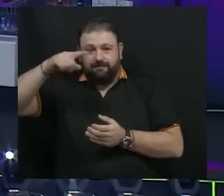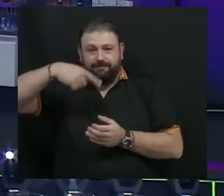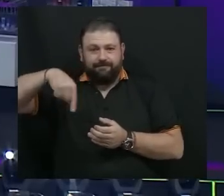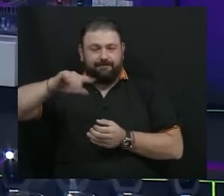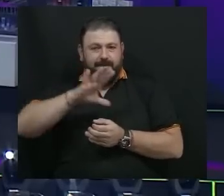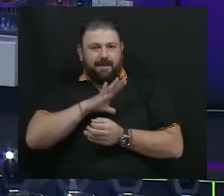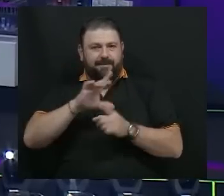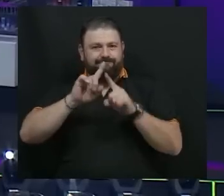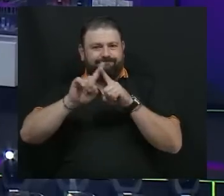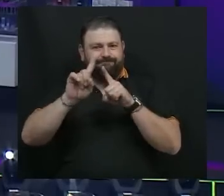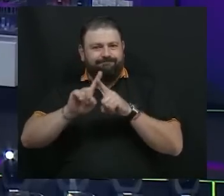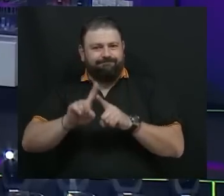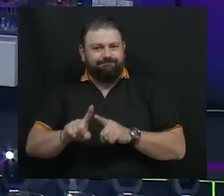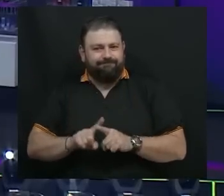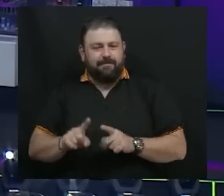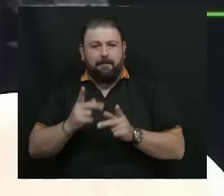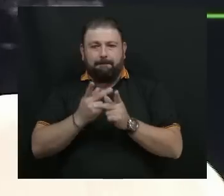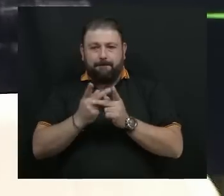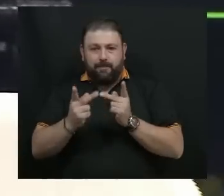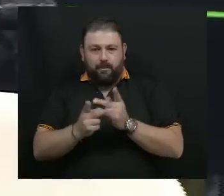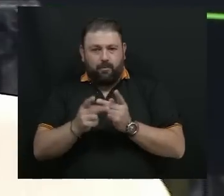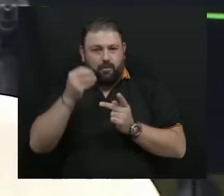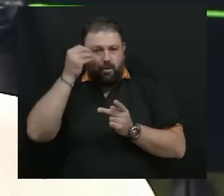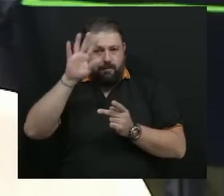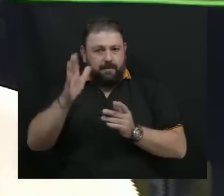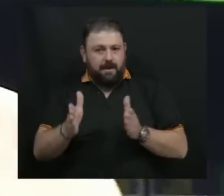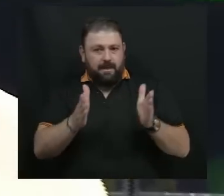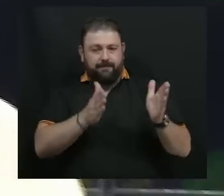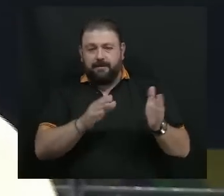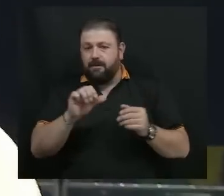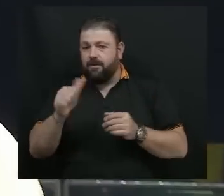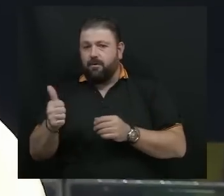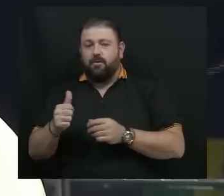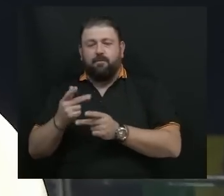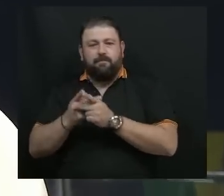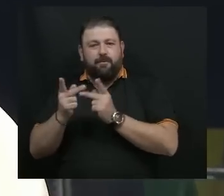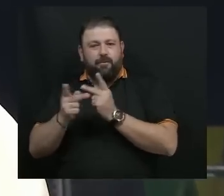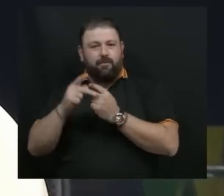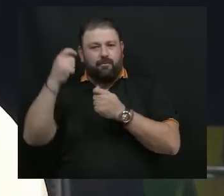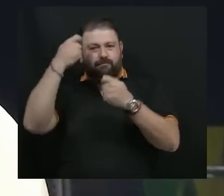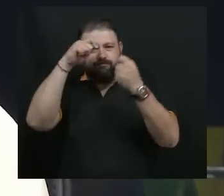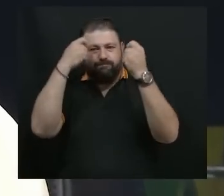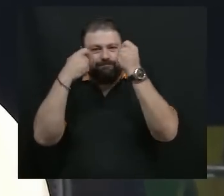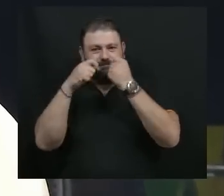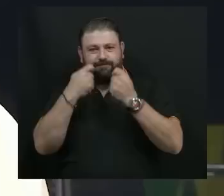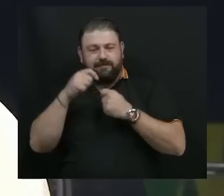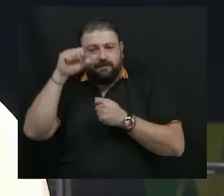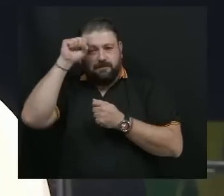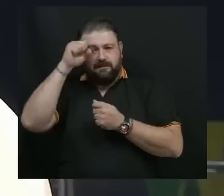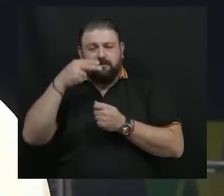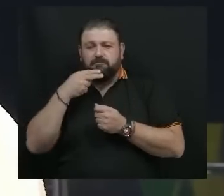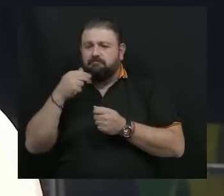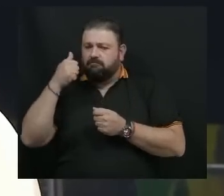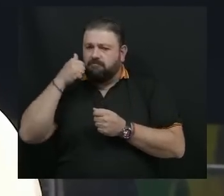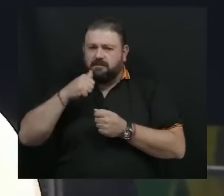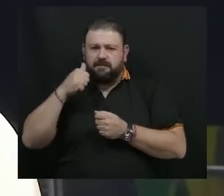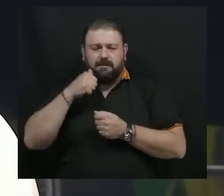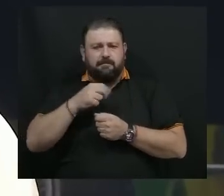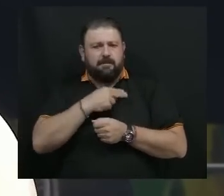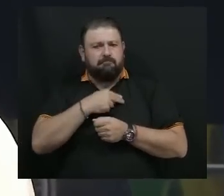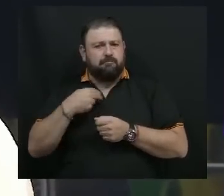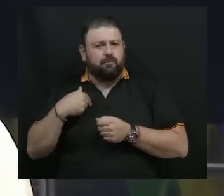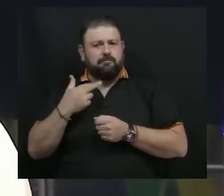nutricionales y cosmética de avanzada. Productos que cada vez van mejorando, van evolucionando